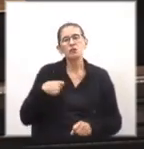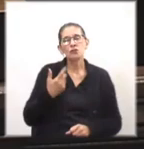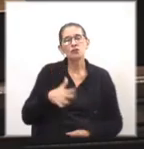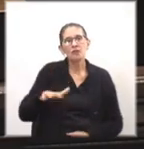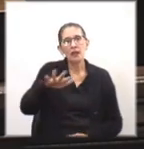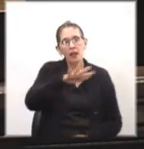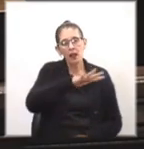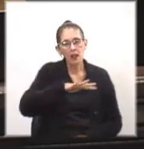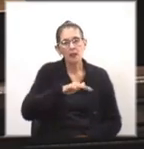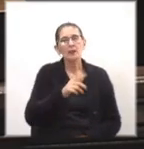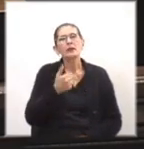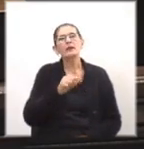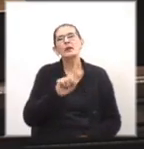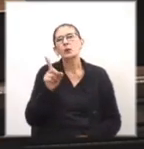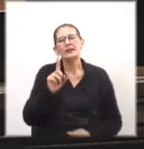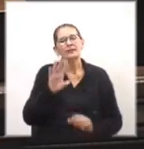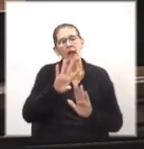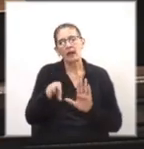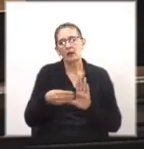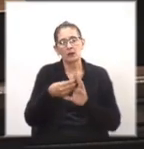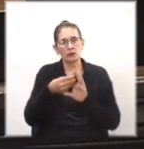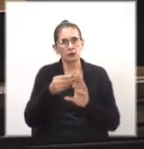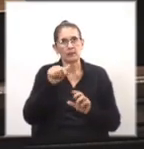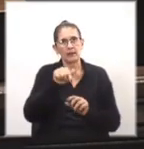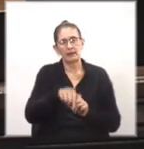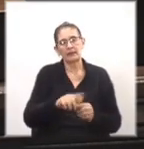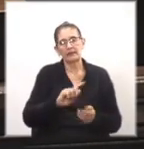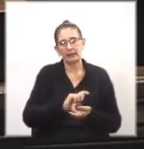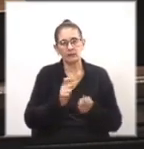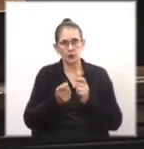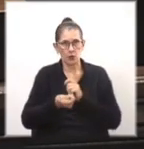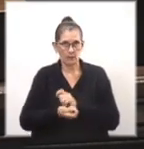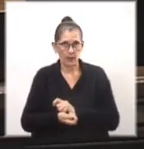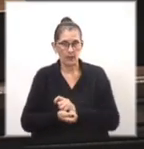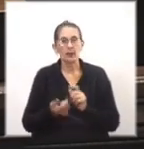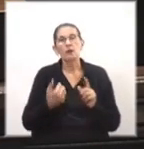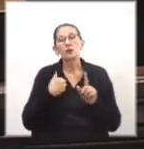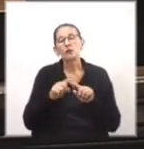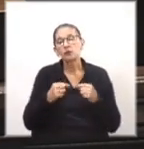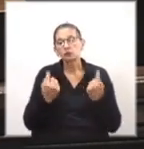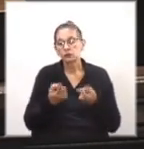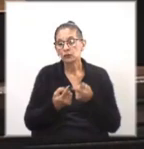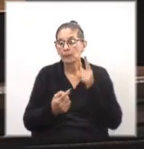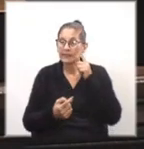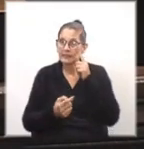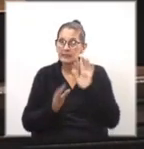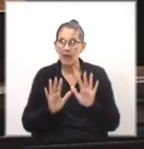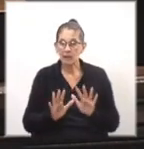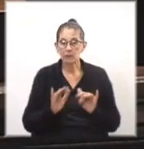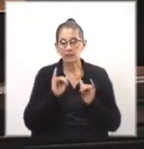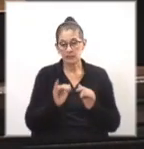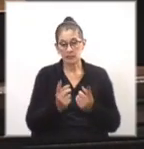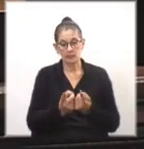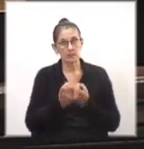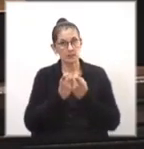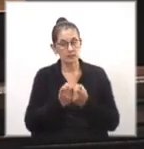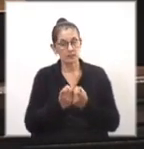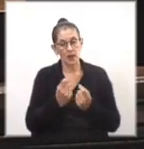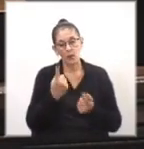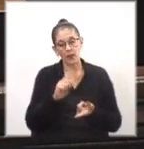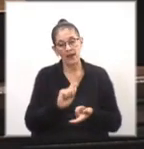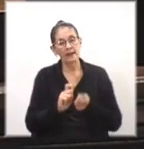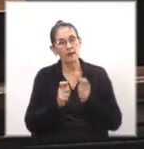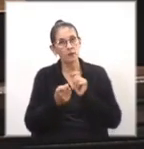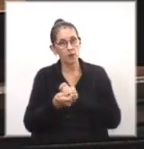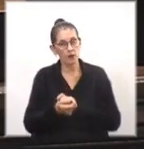no está contemplada en esta reforma. Nosotros pensamos que siendo necesaria una reforma,